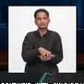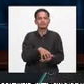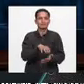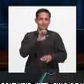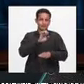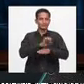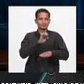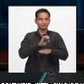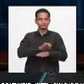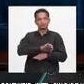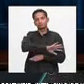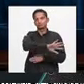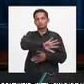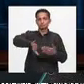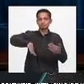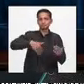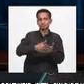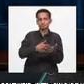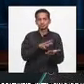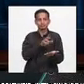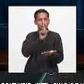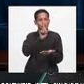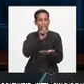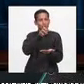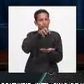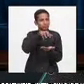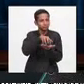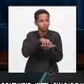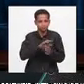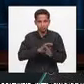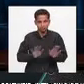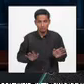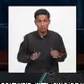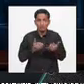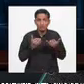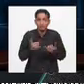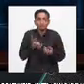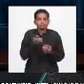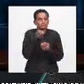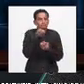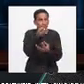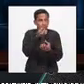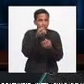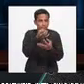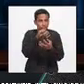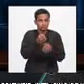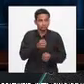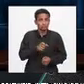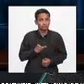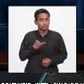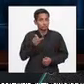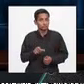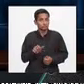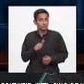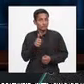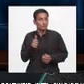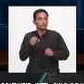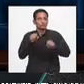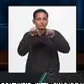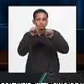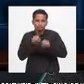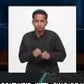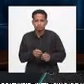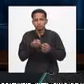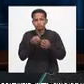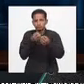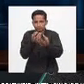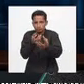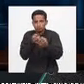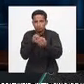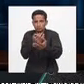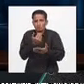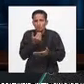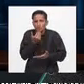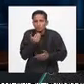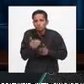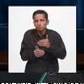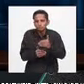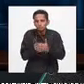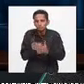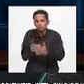existen a lo largo de todo el país a continuación presentamos un nuevo informe desde otro de los puntos de trabajo que mantiene el Consejo